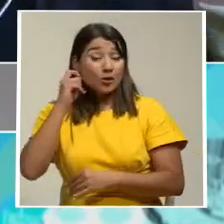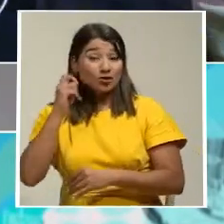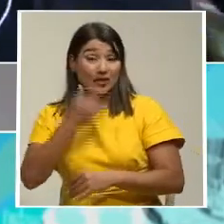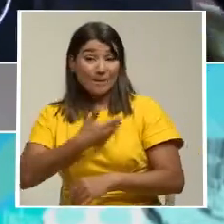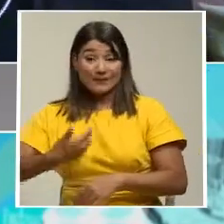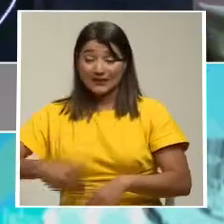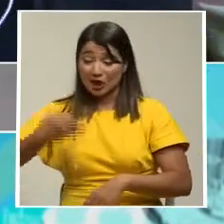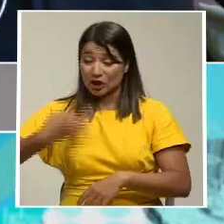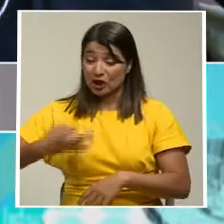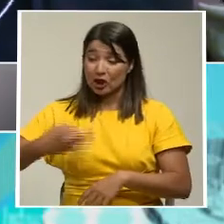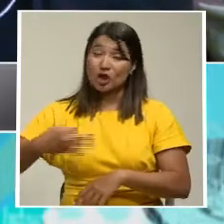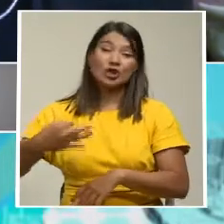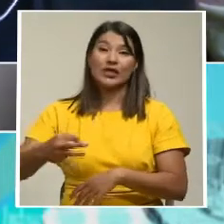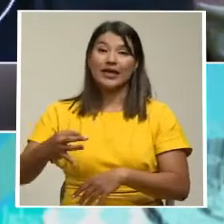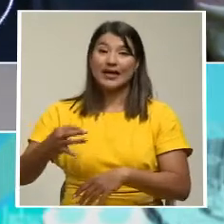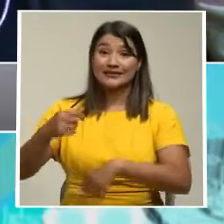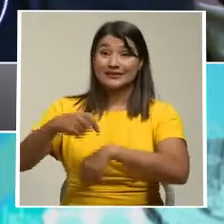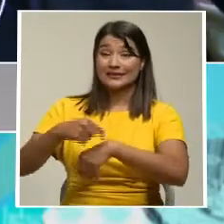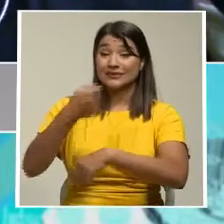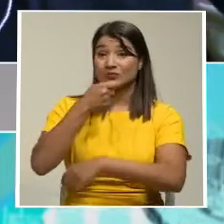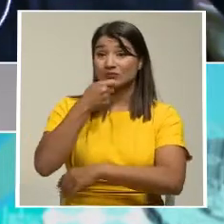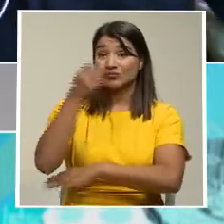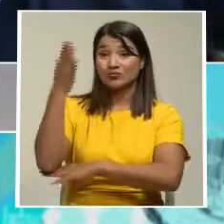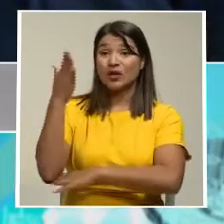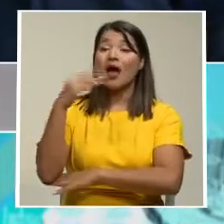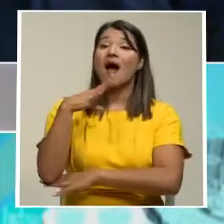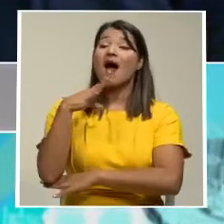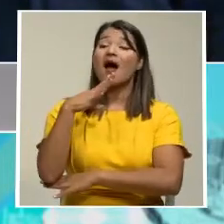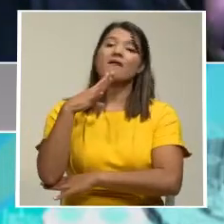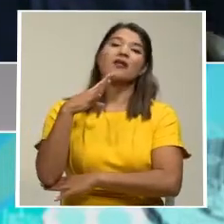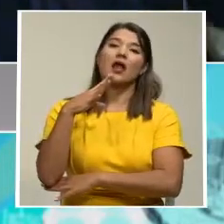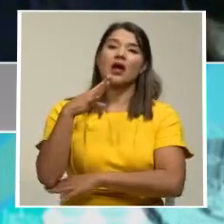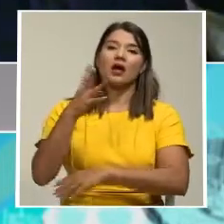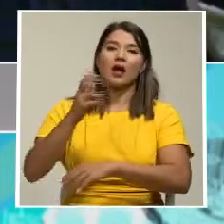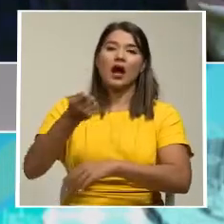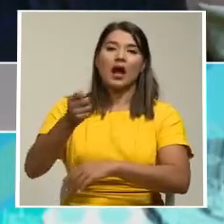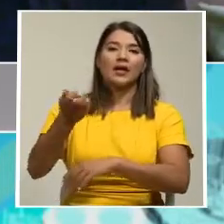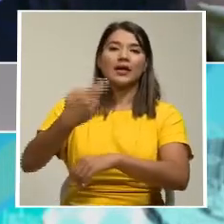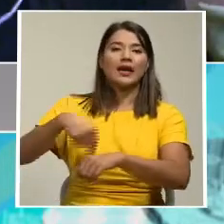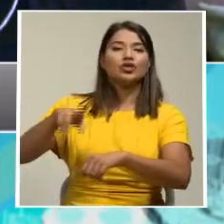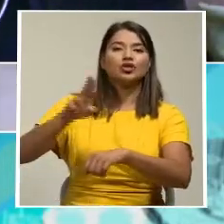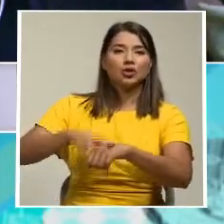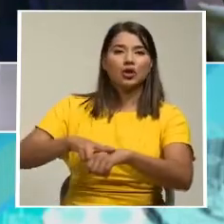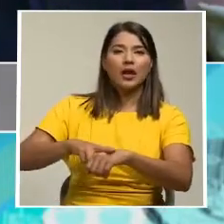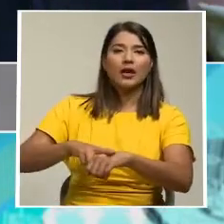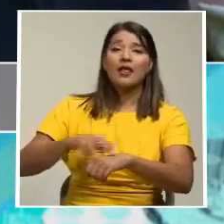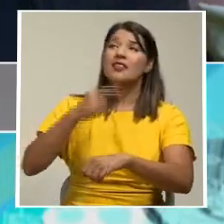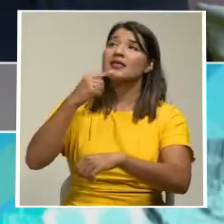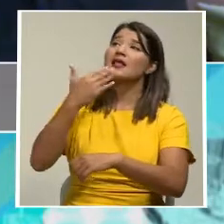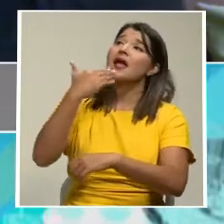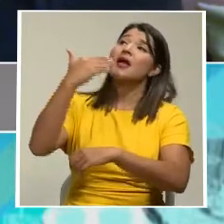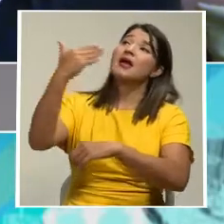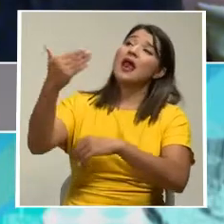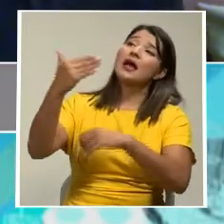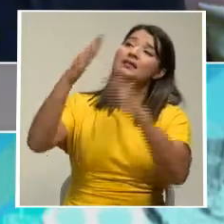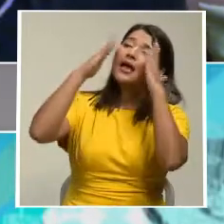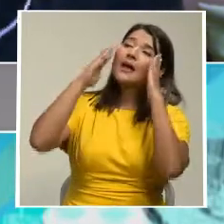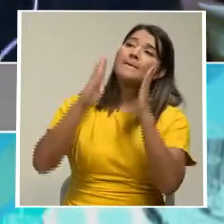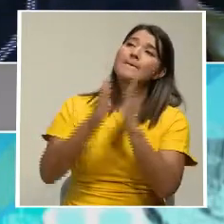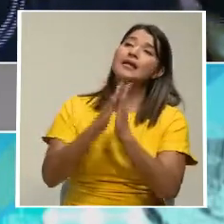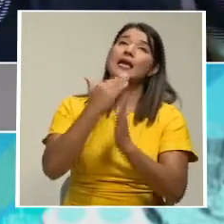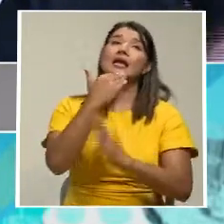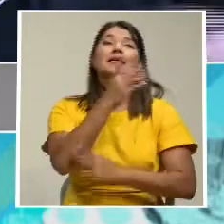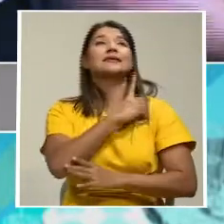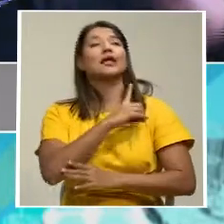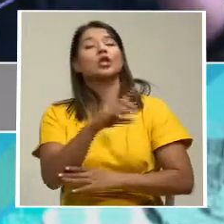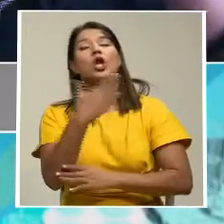de la comida, al mediodía, habla en una cadena nacional y después de darle gracias a las vírgenes y a Dios y a los